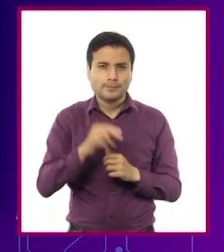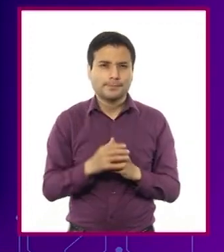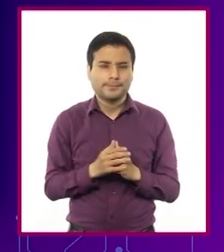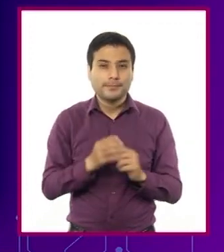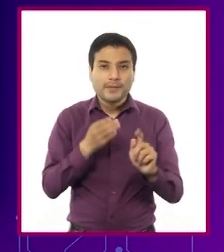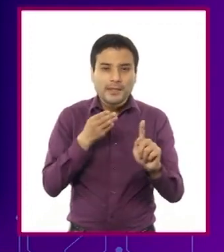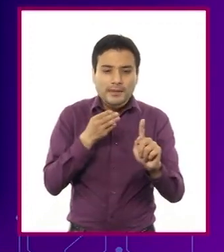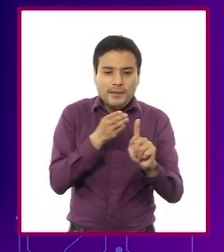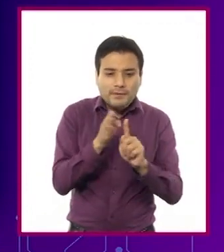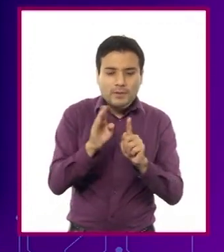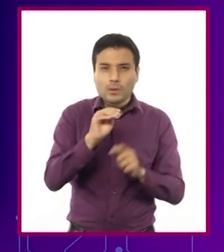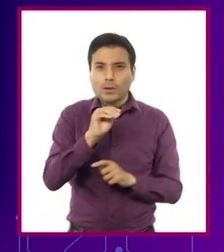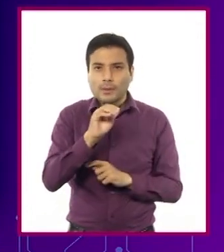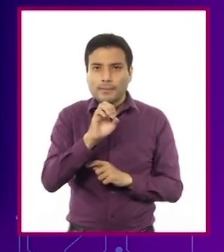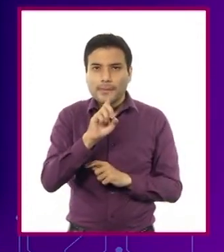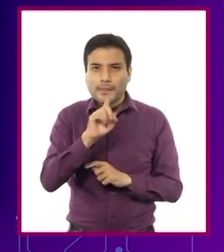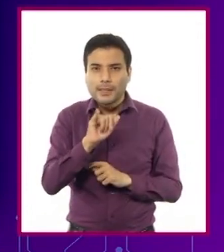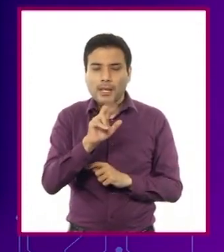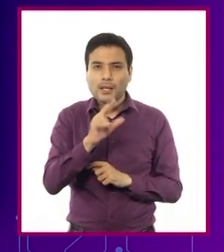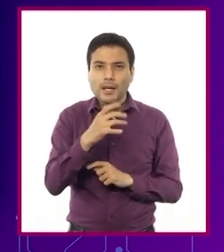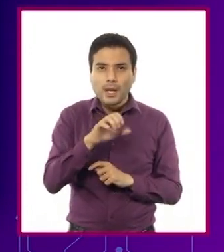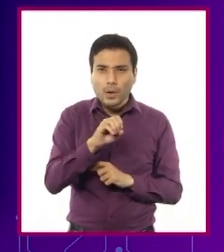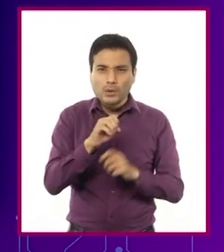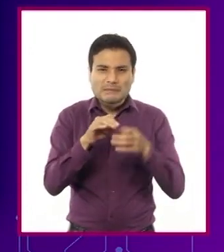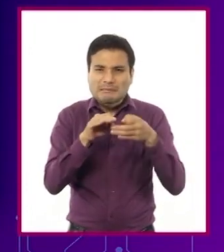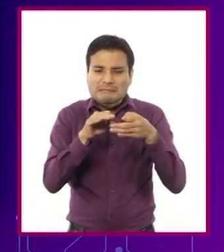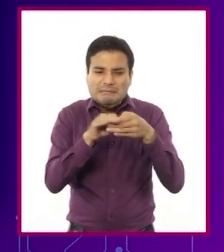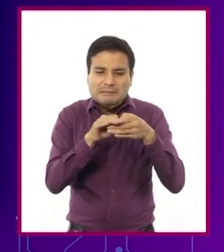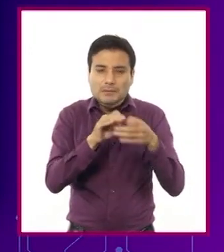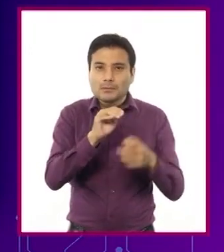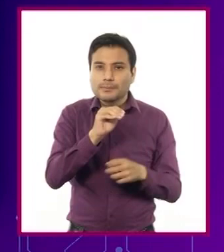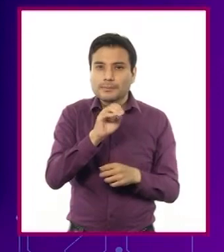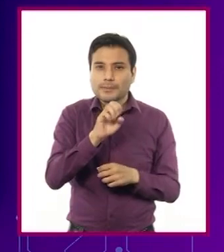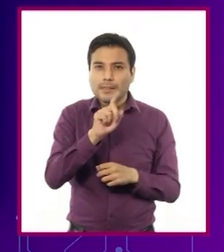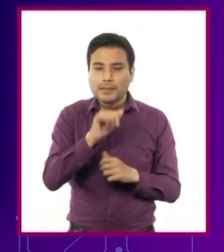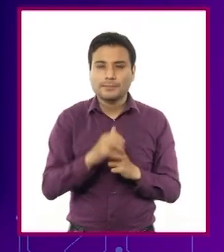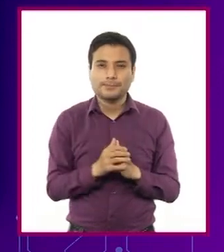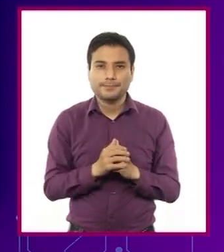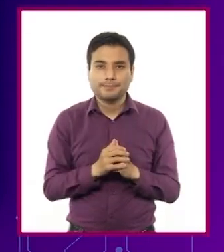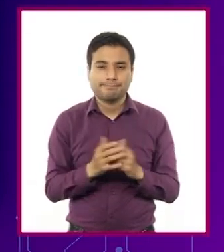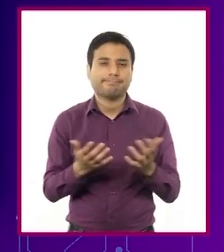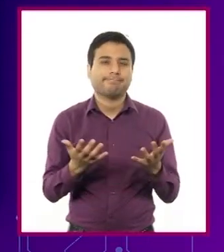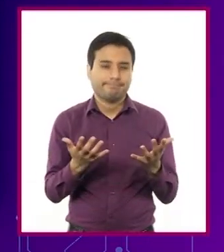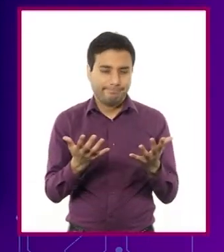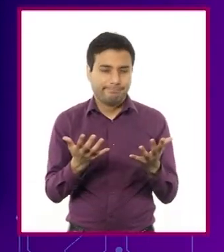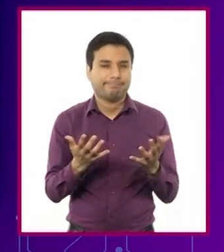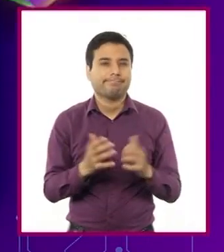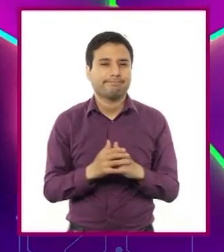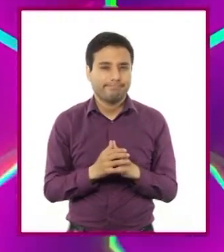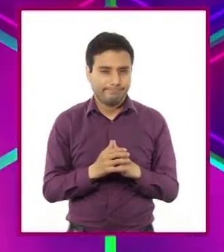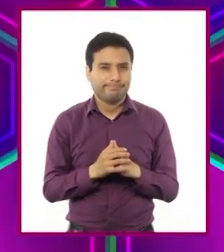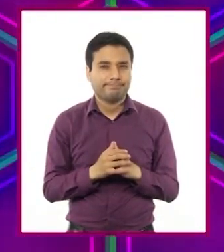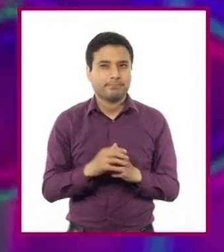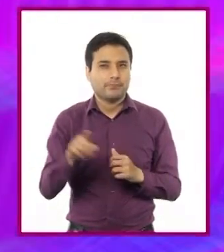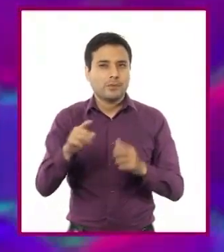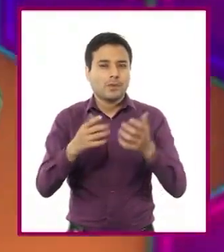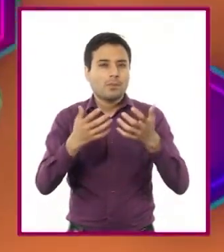desviación media y rango se encuentra muy cerca de la media, es decir, ha mantenido estable su